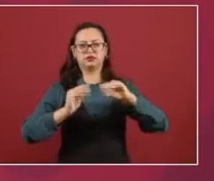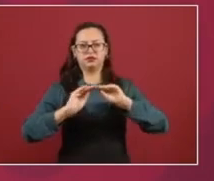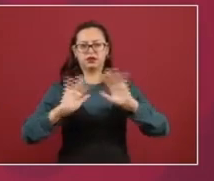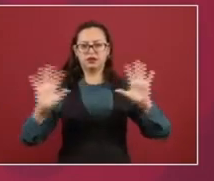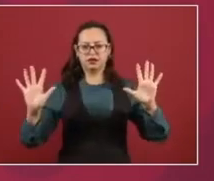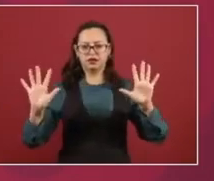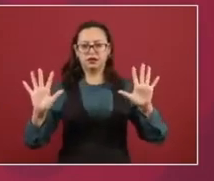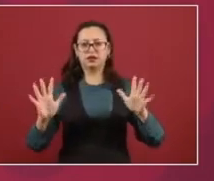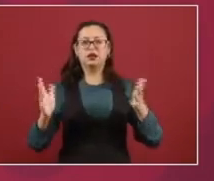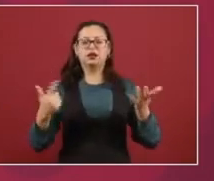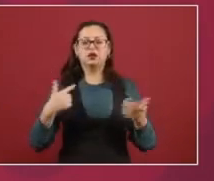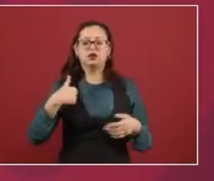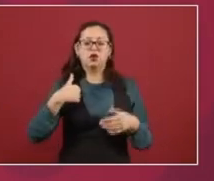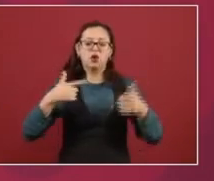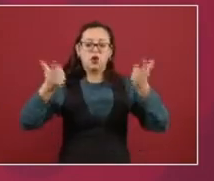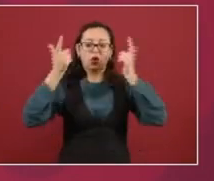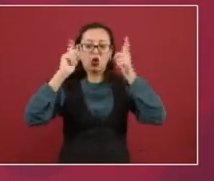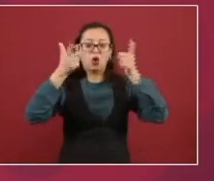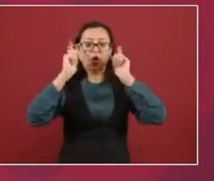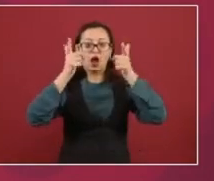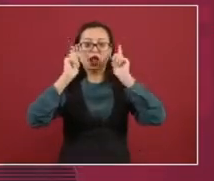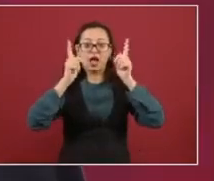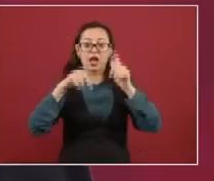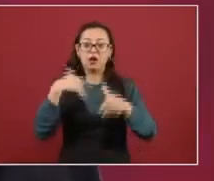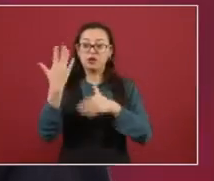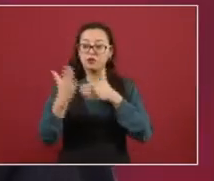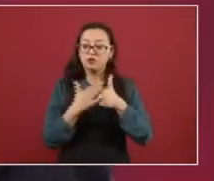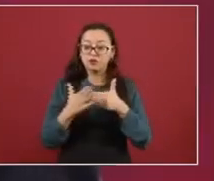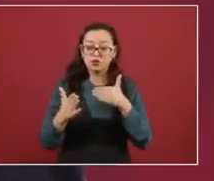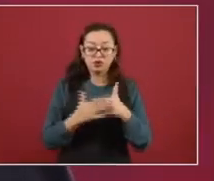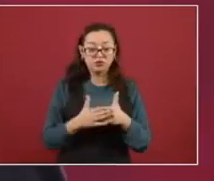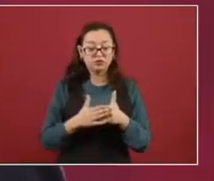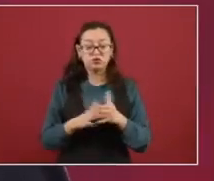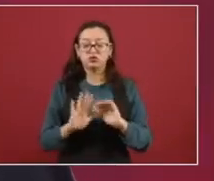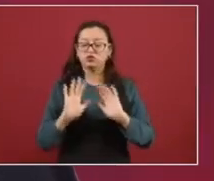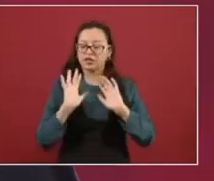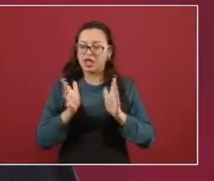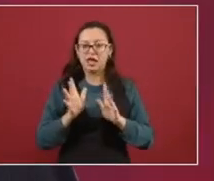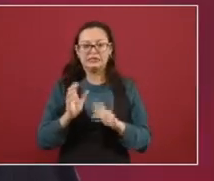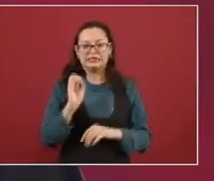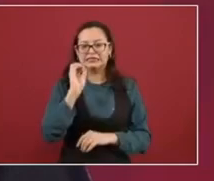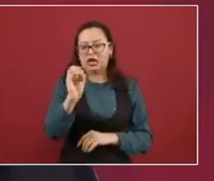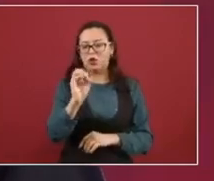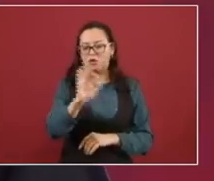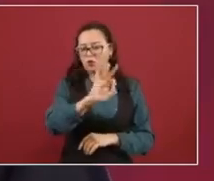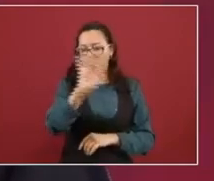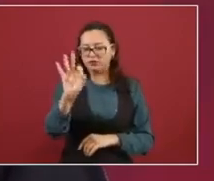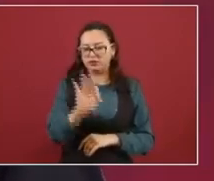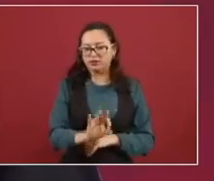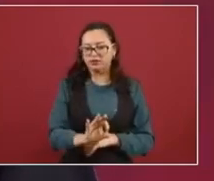y espero que sean cero